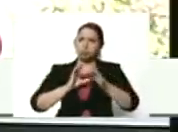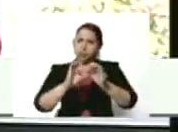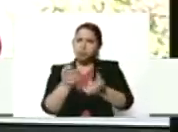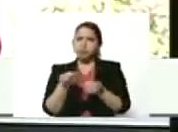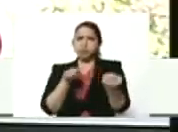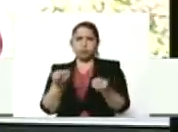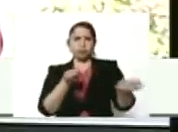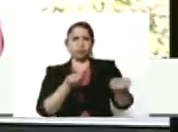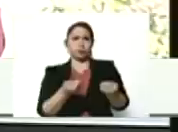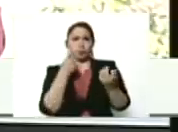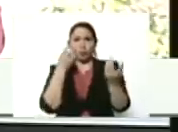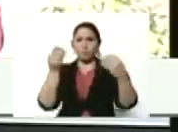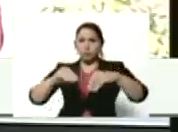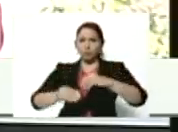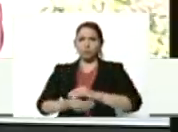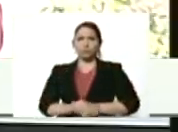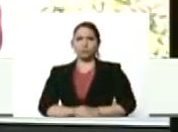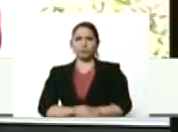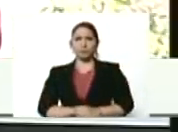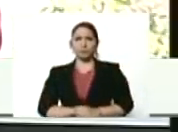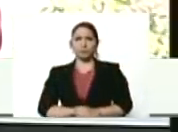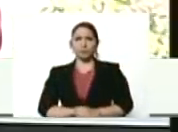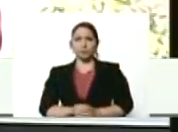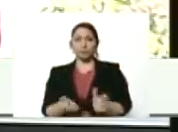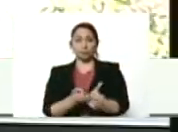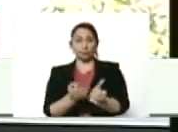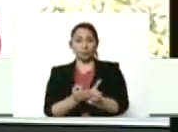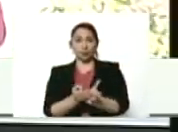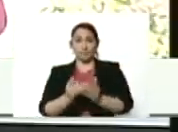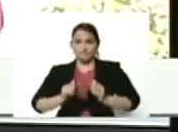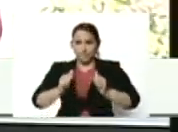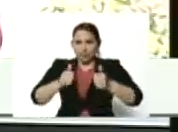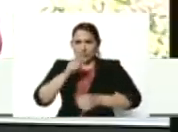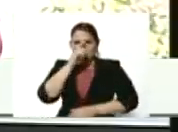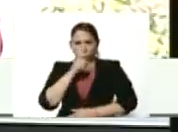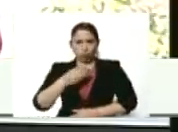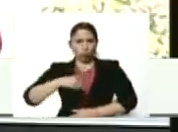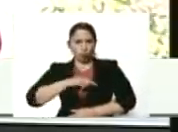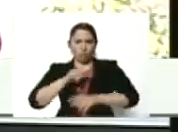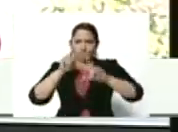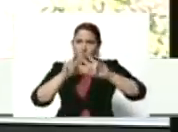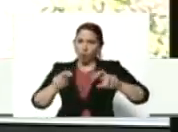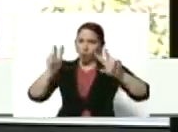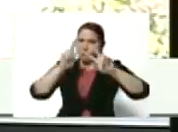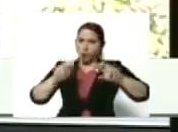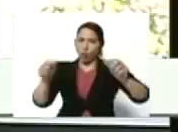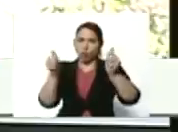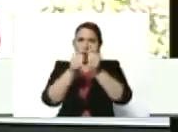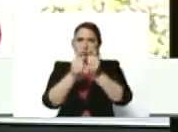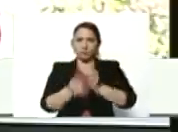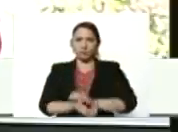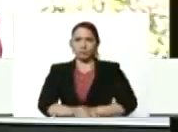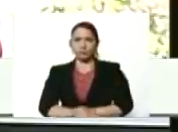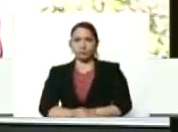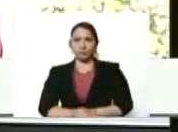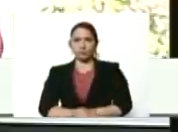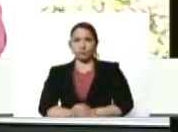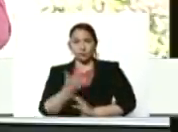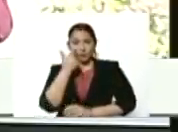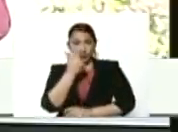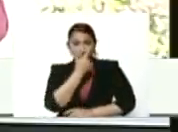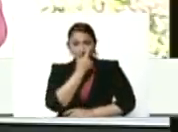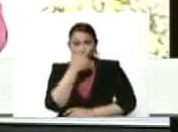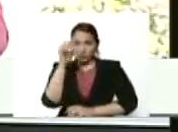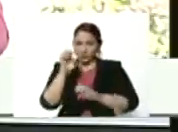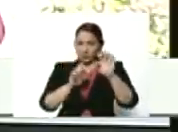coordinados. Siempre al empezar el año empezamos revisando con un ojo crítico, con